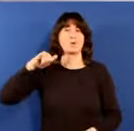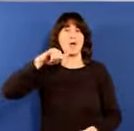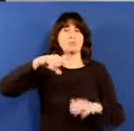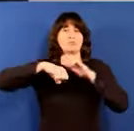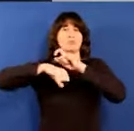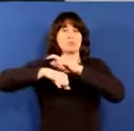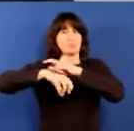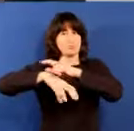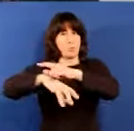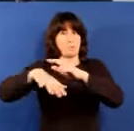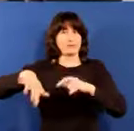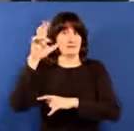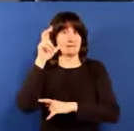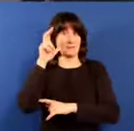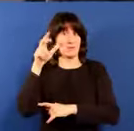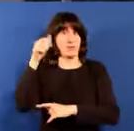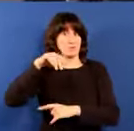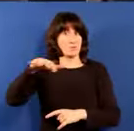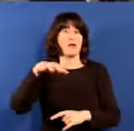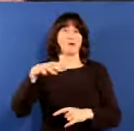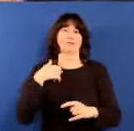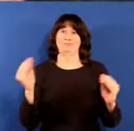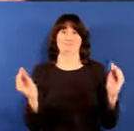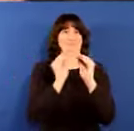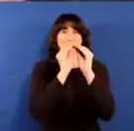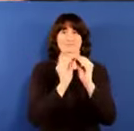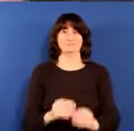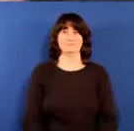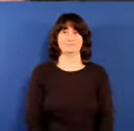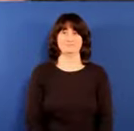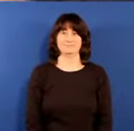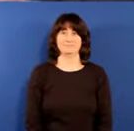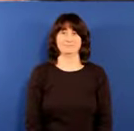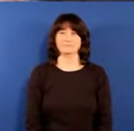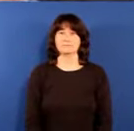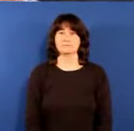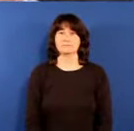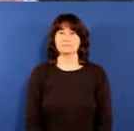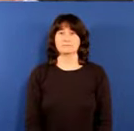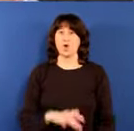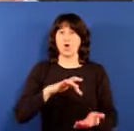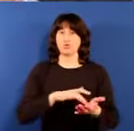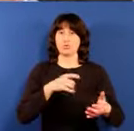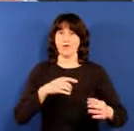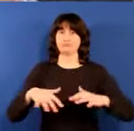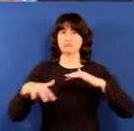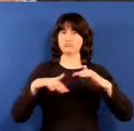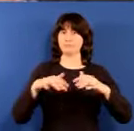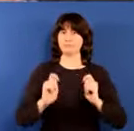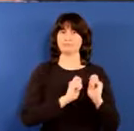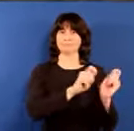Lauaseta honorífico, entregará otros dos galardones, el premio Lauaseta de Poesía y el premio Lauaseta de